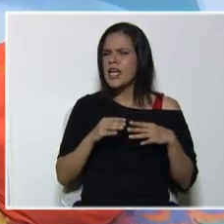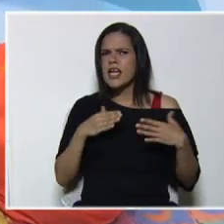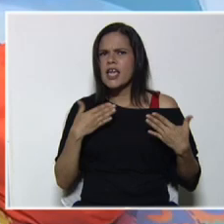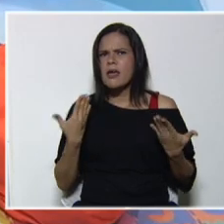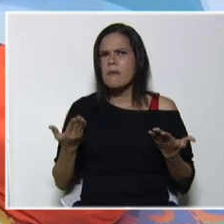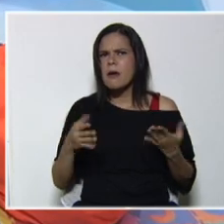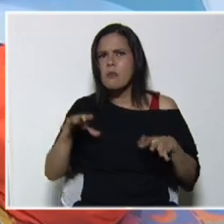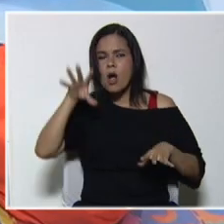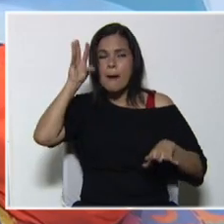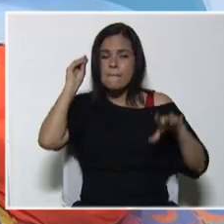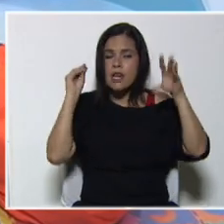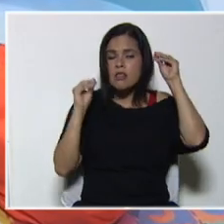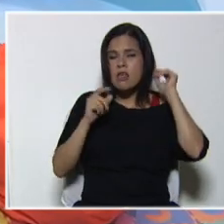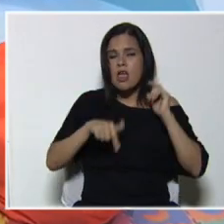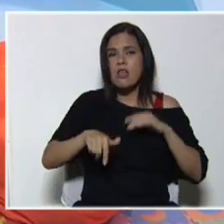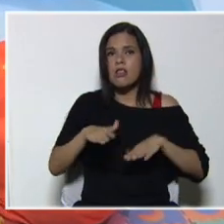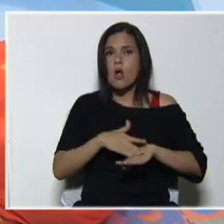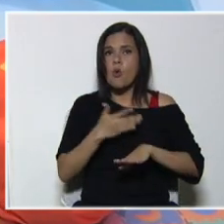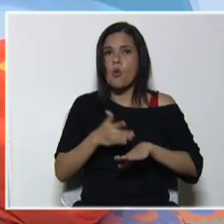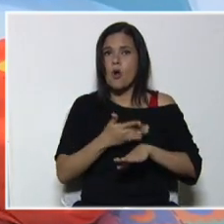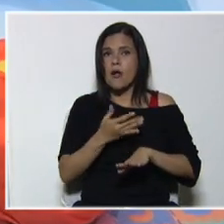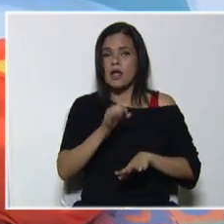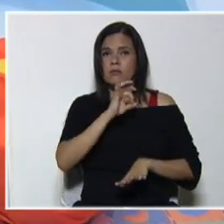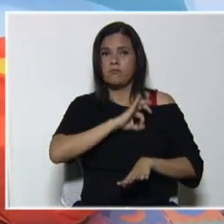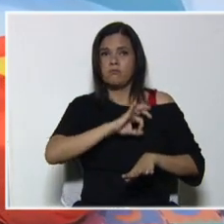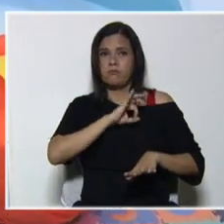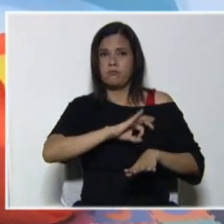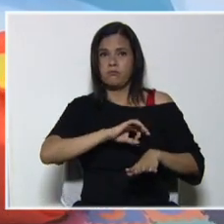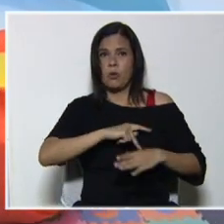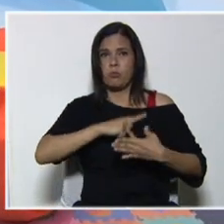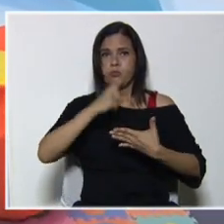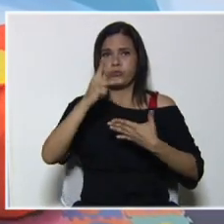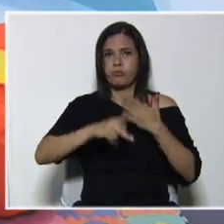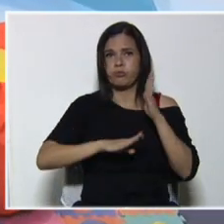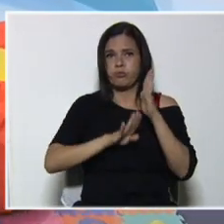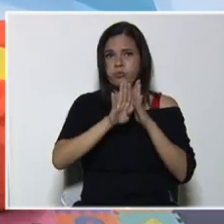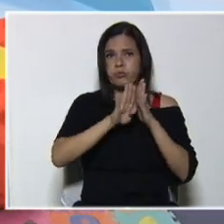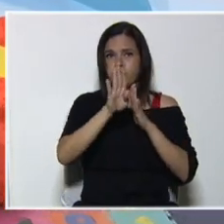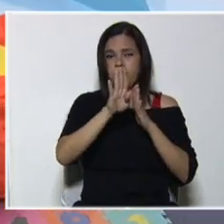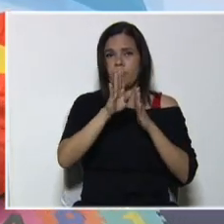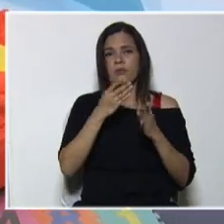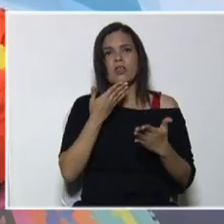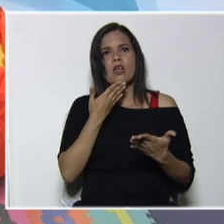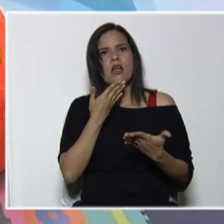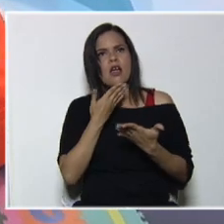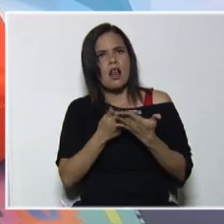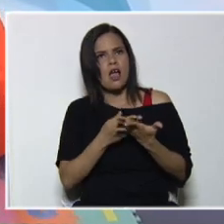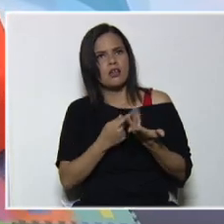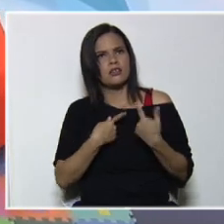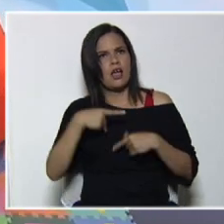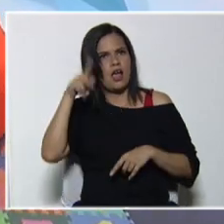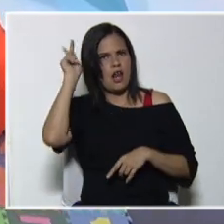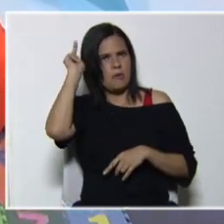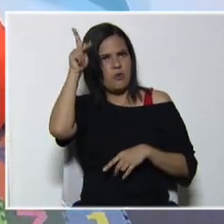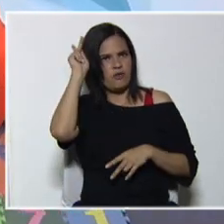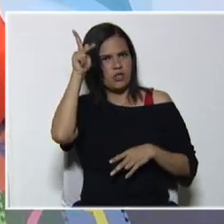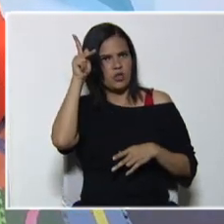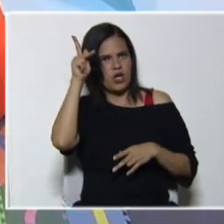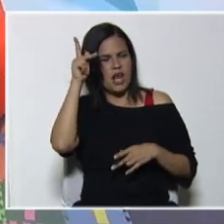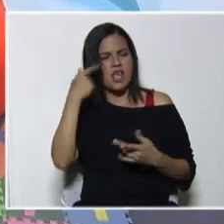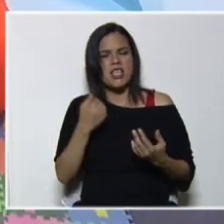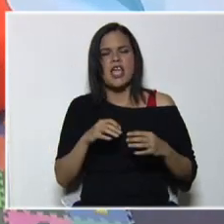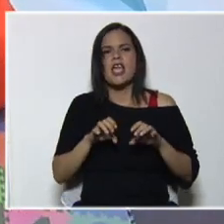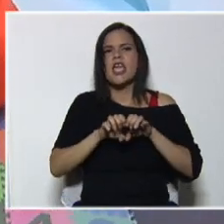a aprender este jueves socioproductivo gracias a la presencia de nuestra maestra Blamari Rojas en el nivel de